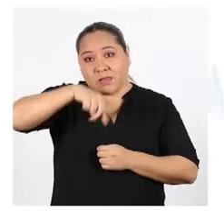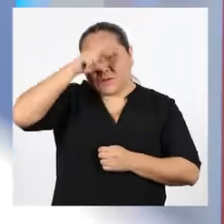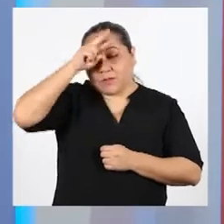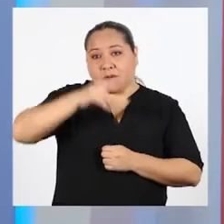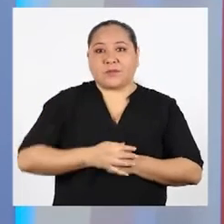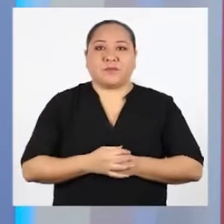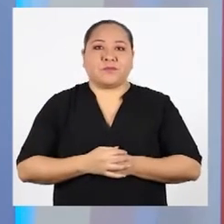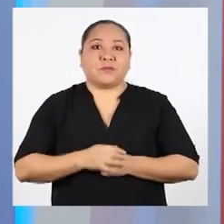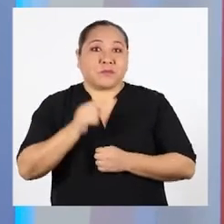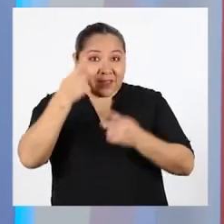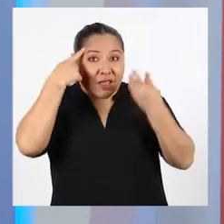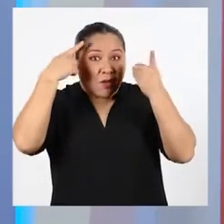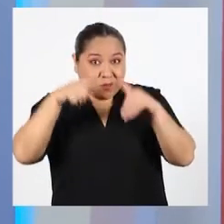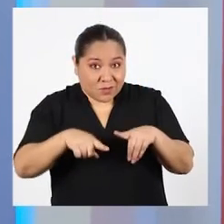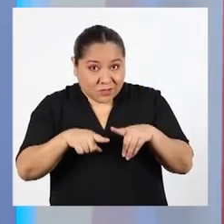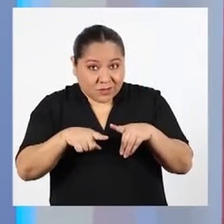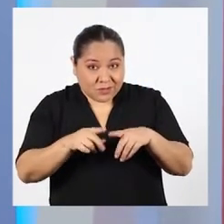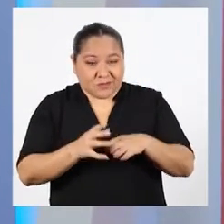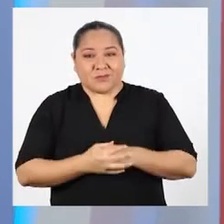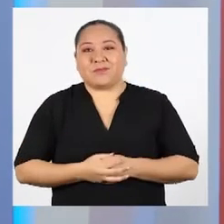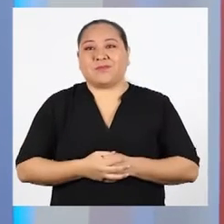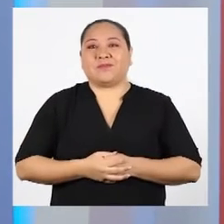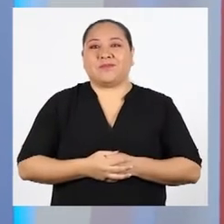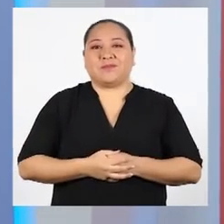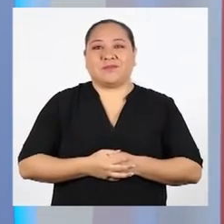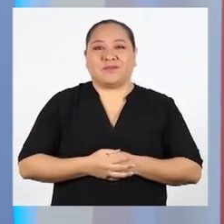Perú? ¿Están de acuerdo?